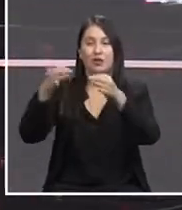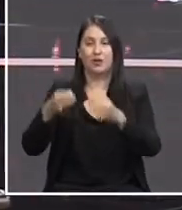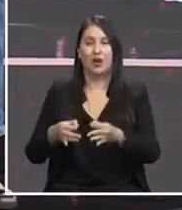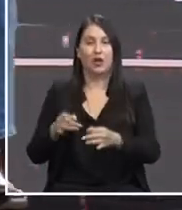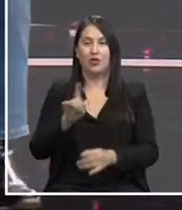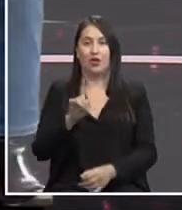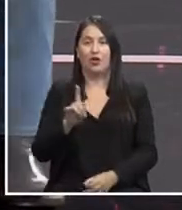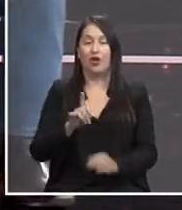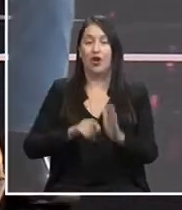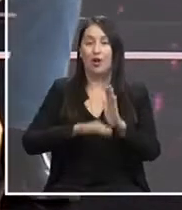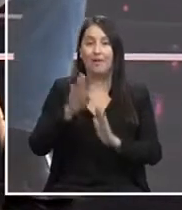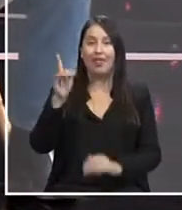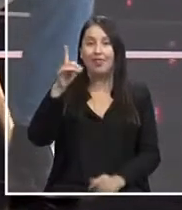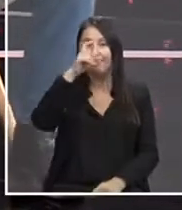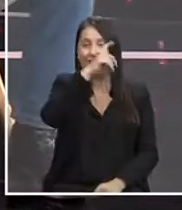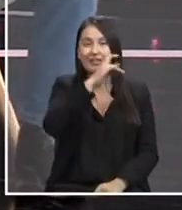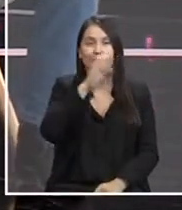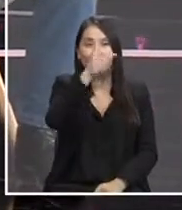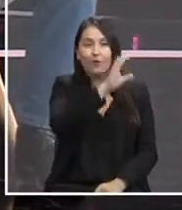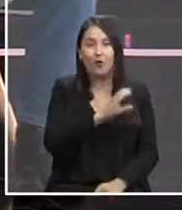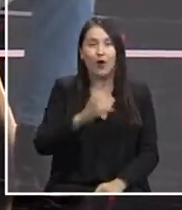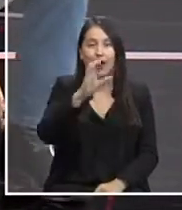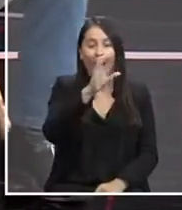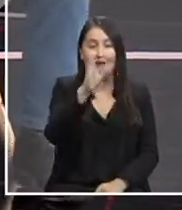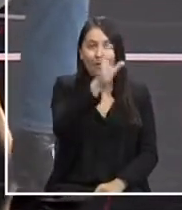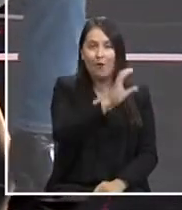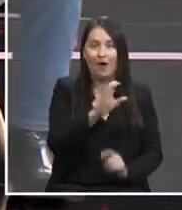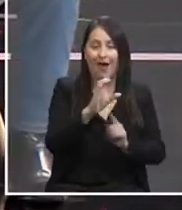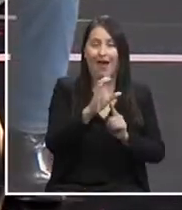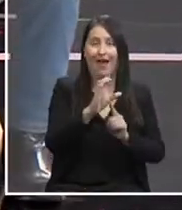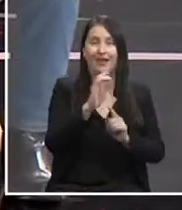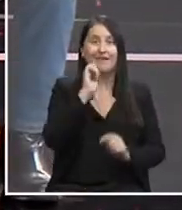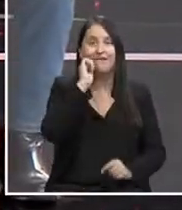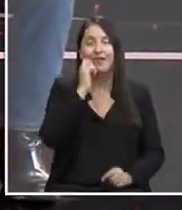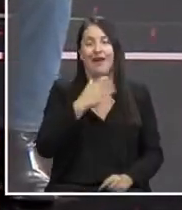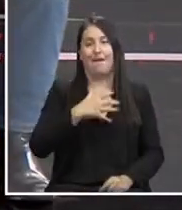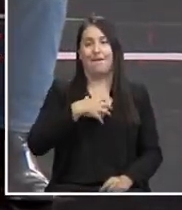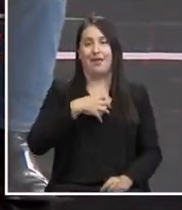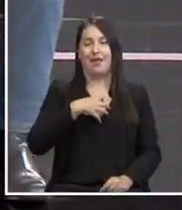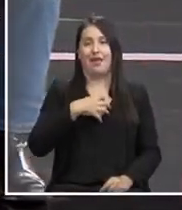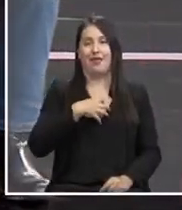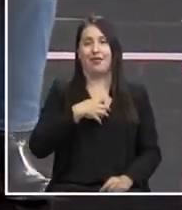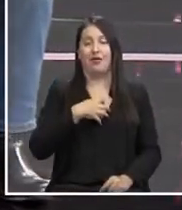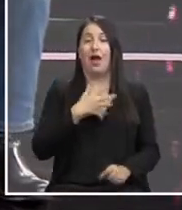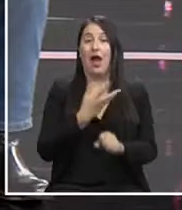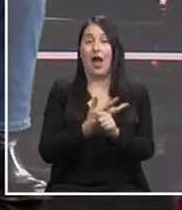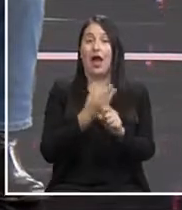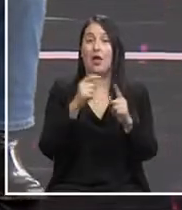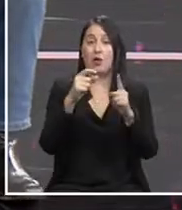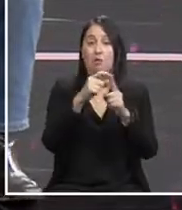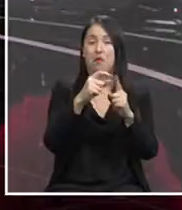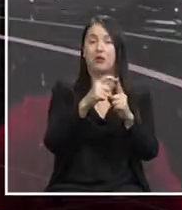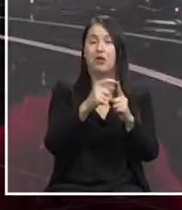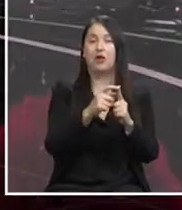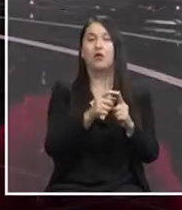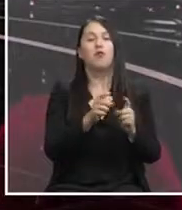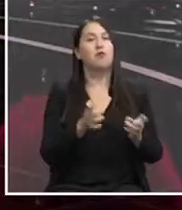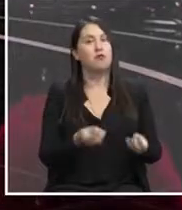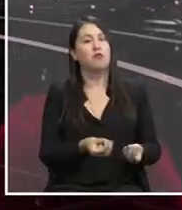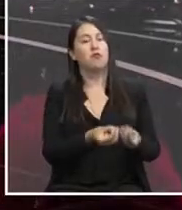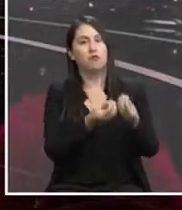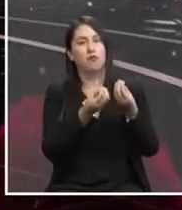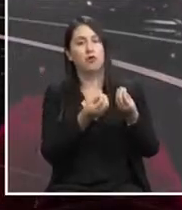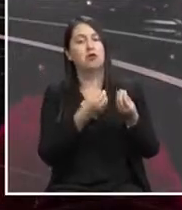buscarla. Porque buscarla te da miedo. Buscarla. Hay un concepto que yo lo encuentro extraordinario,